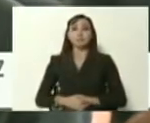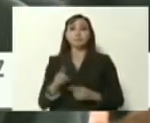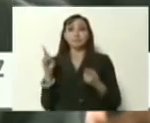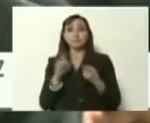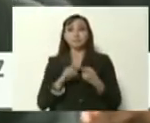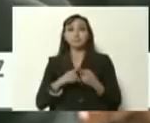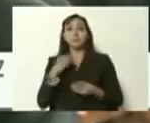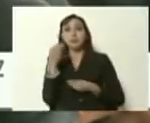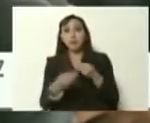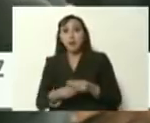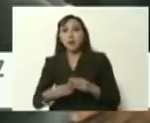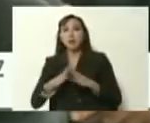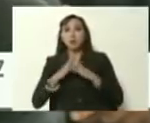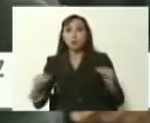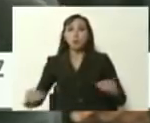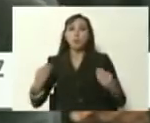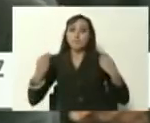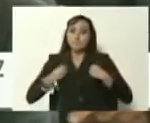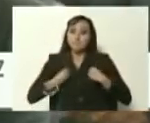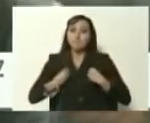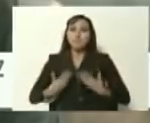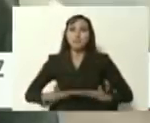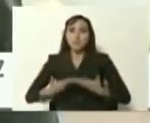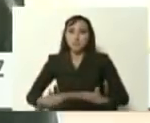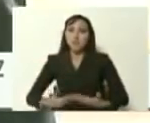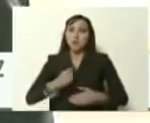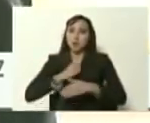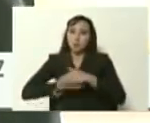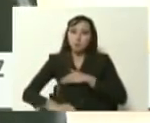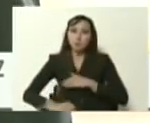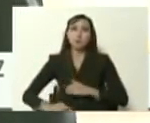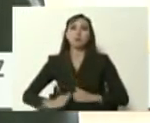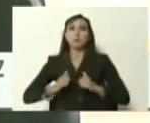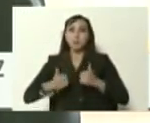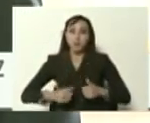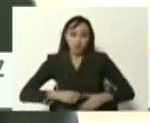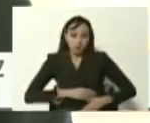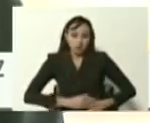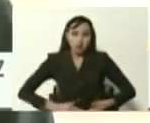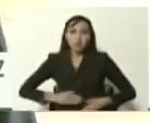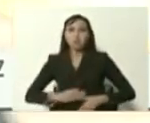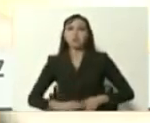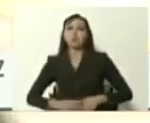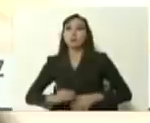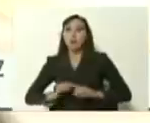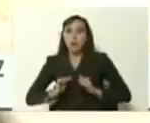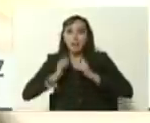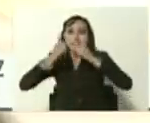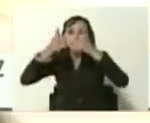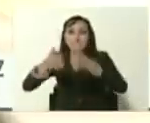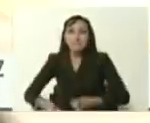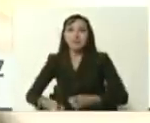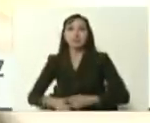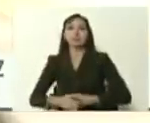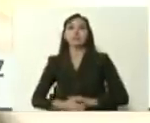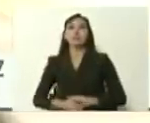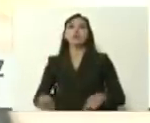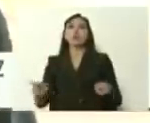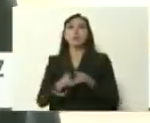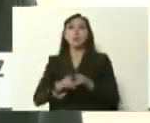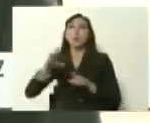se debe garantizar el derecho a la vida desde la concepción por ser una criatura en gestación, imagen y semejanza de